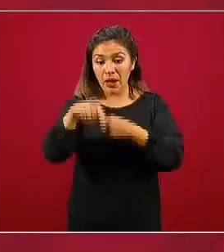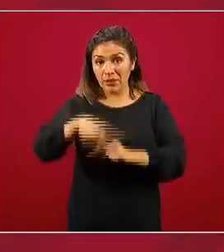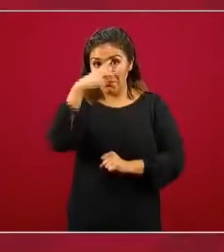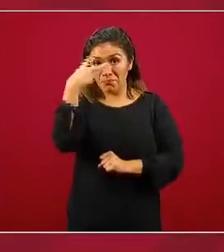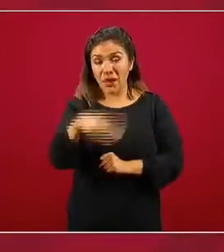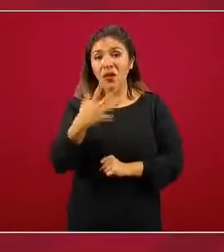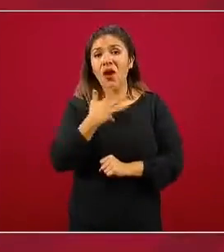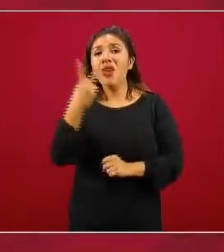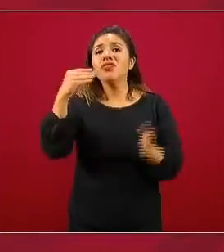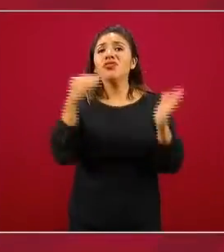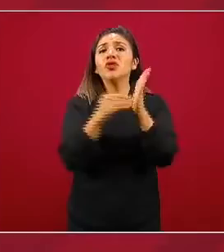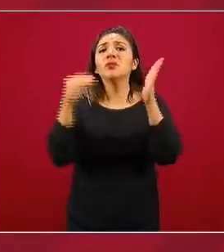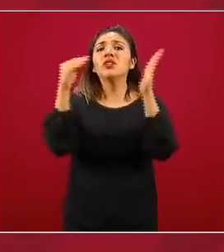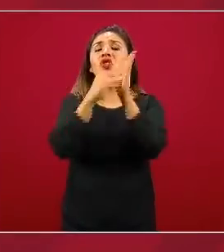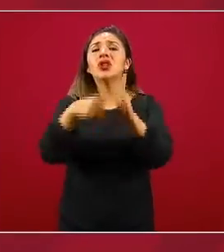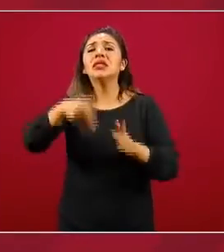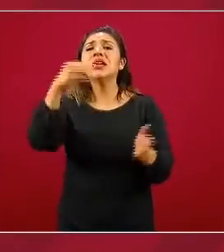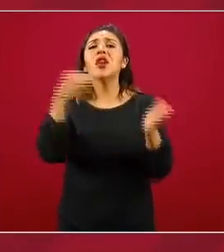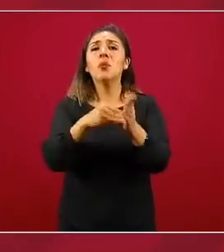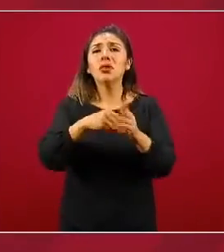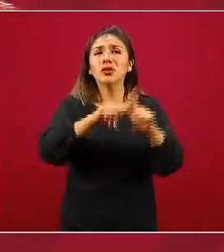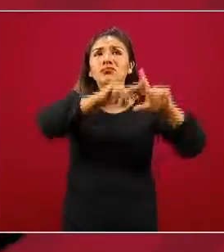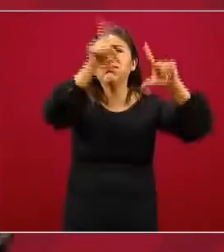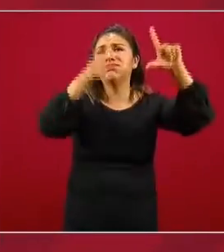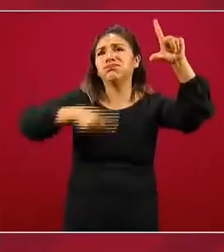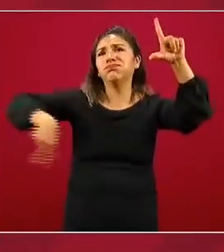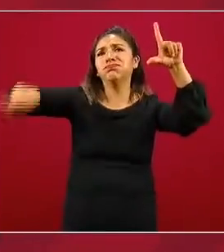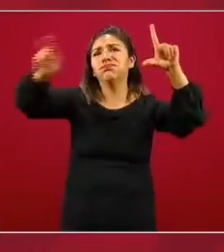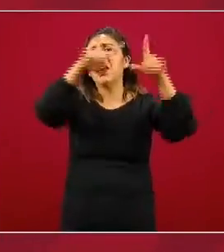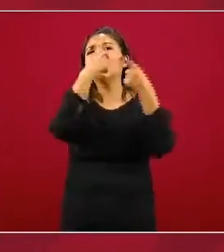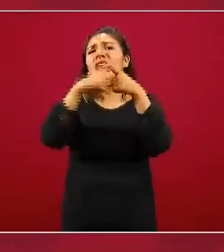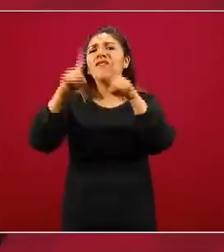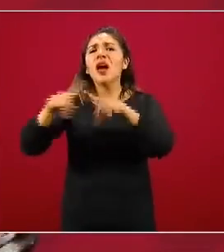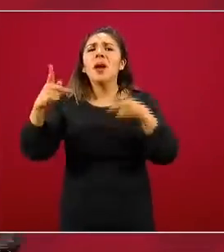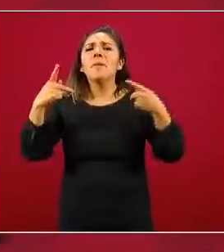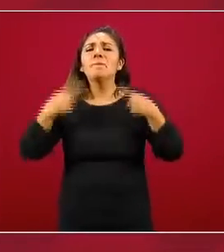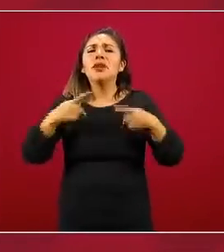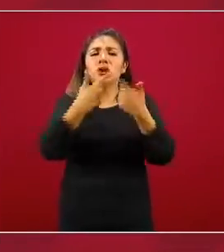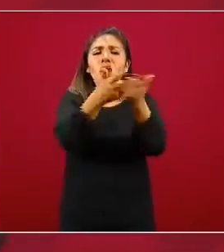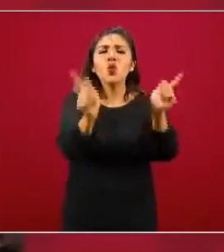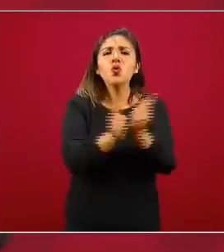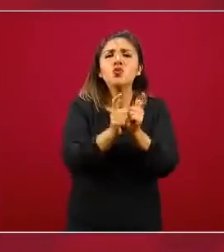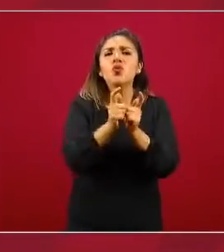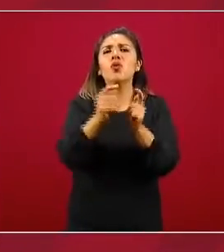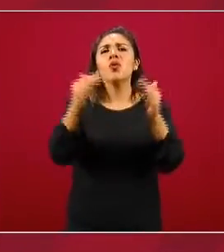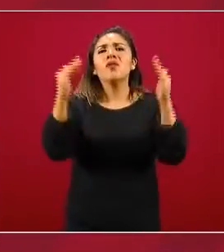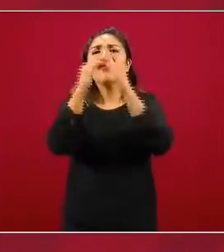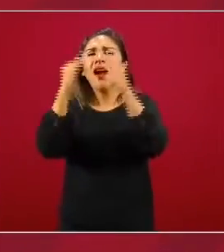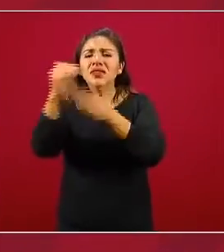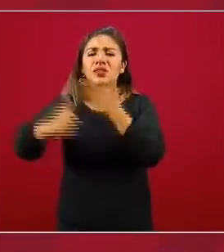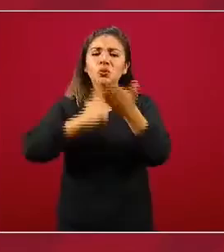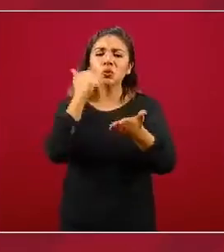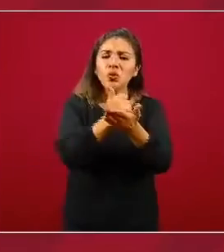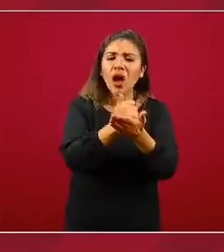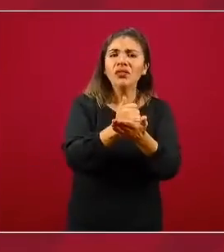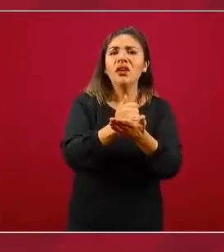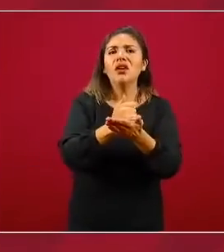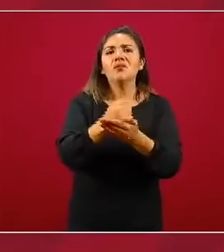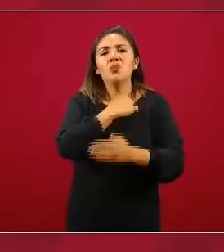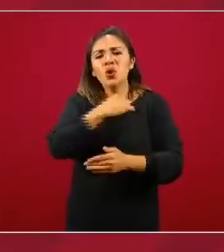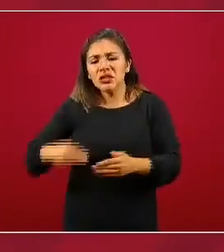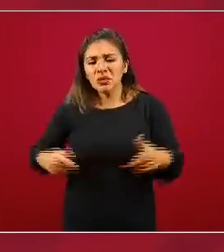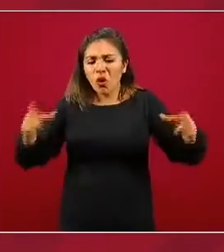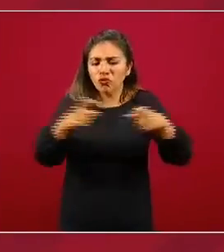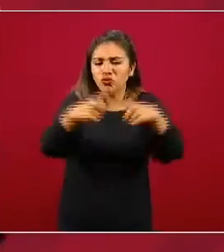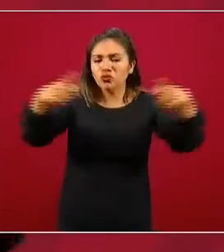2 millones de kilómetros cuadrados, con distintos asentamientos humanos en metrópolis, ciudades medianas